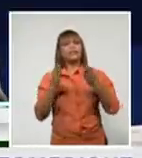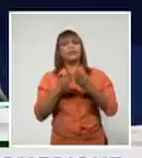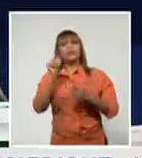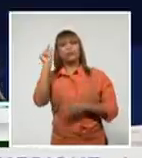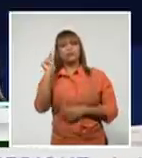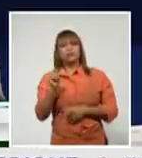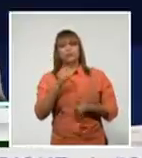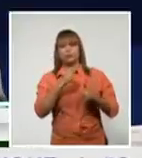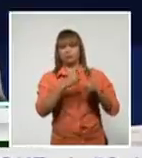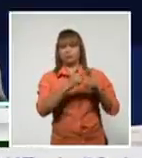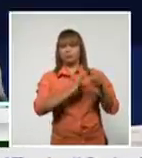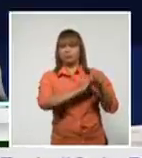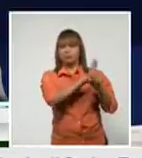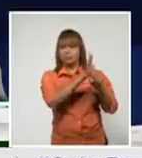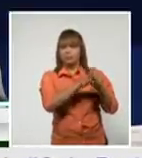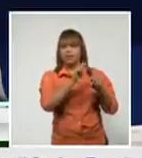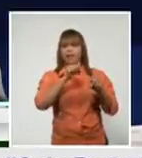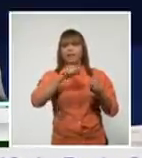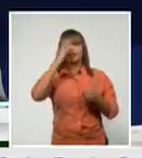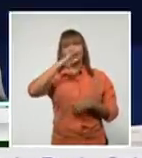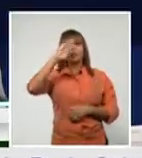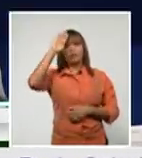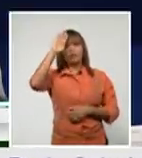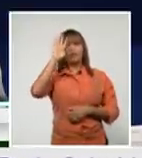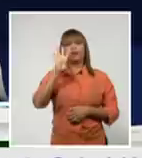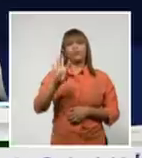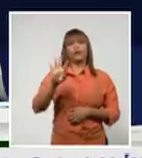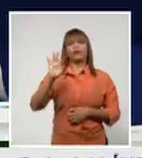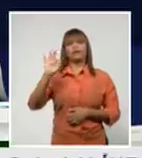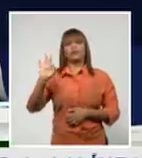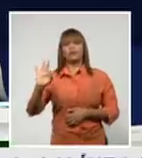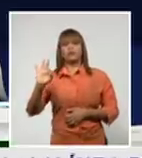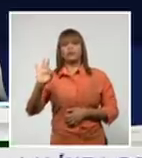diagnosticadas con la enfermedad en Cuba, el